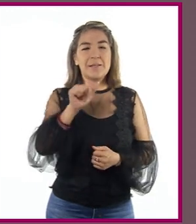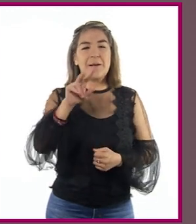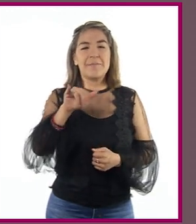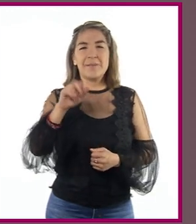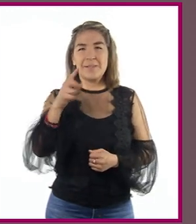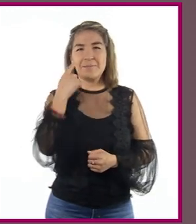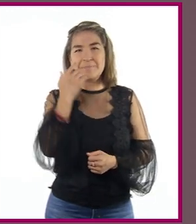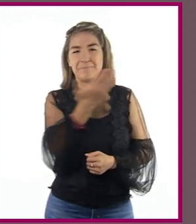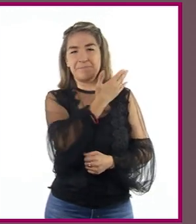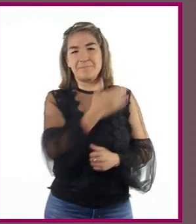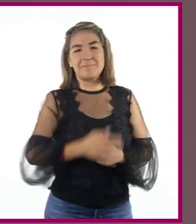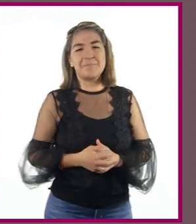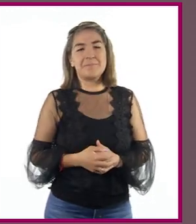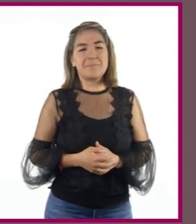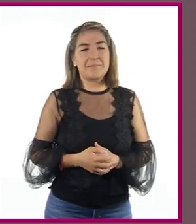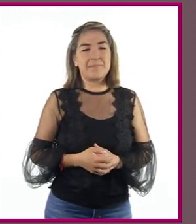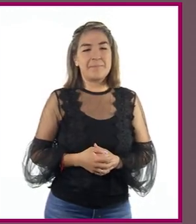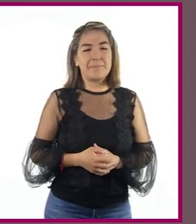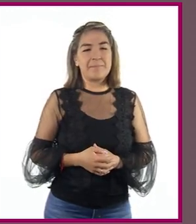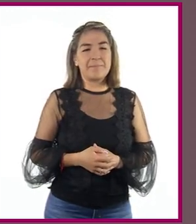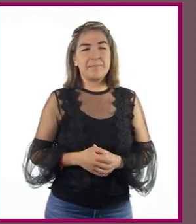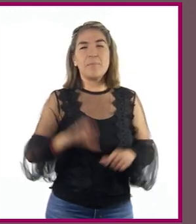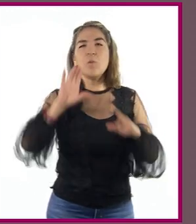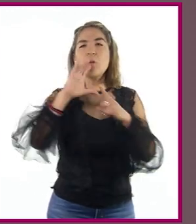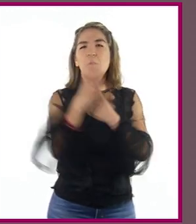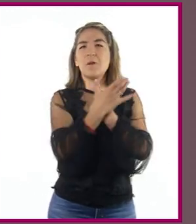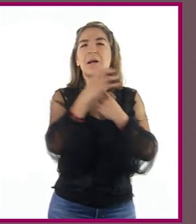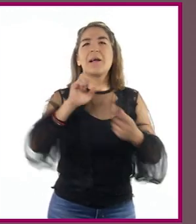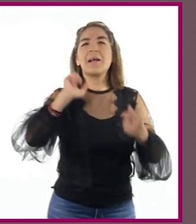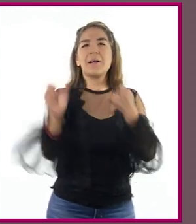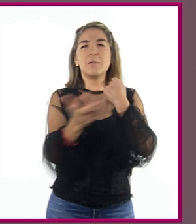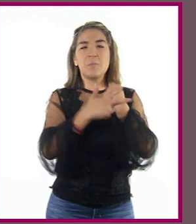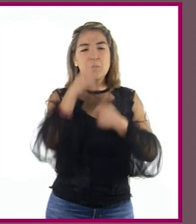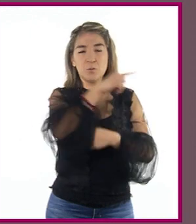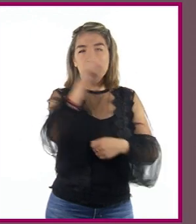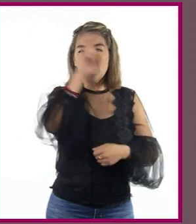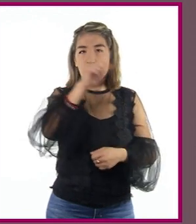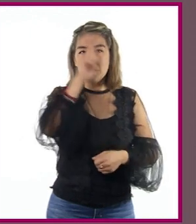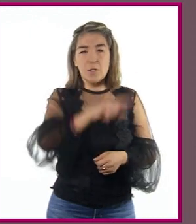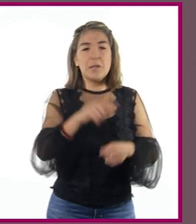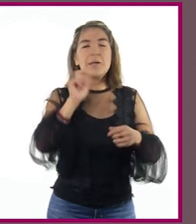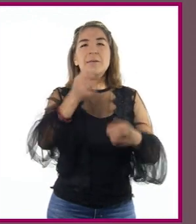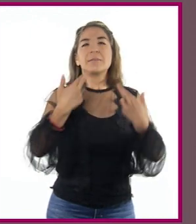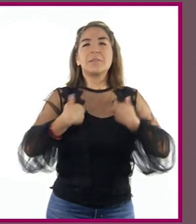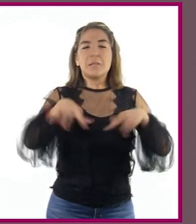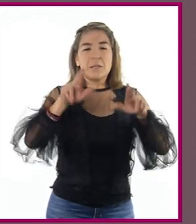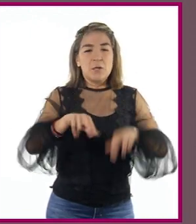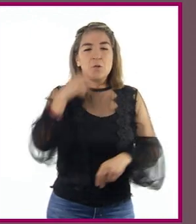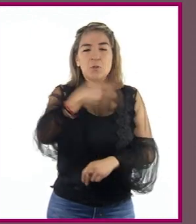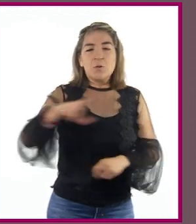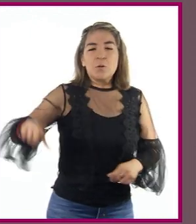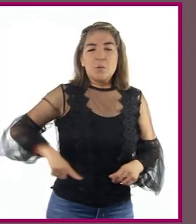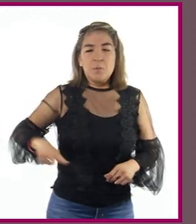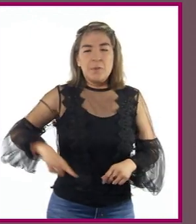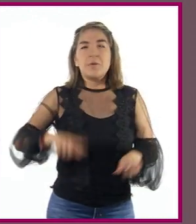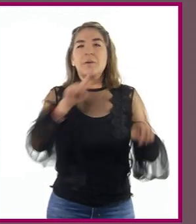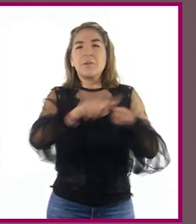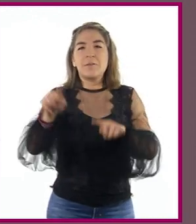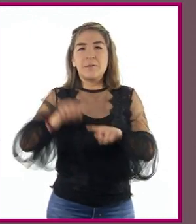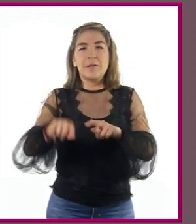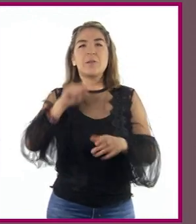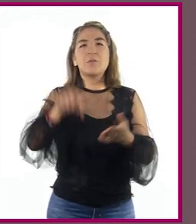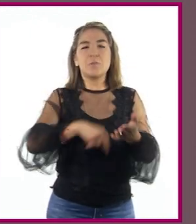Sassoli. Comisión Europea. El Consejo Europeo, que representa a los gobiernos de cada Estado